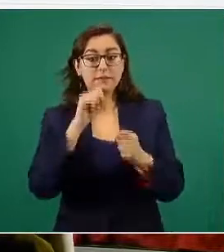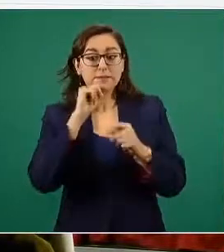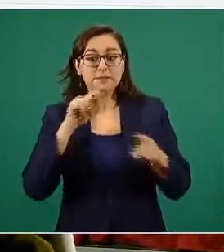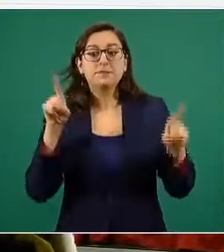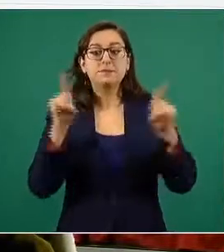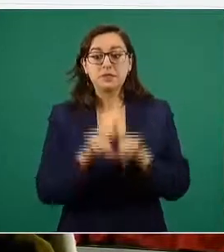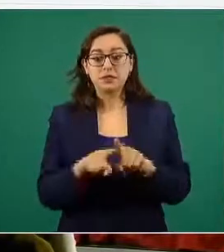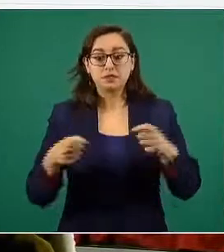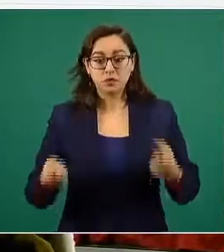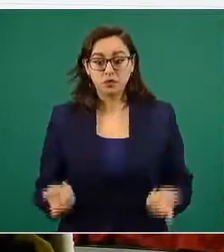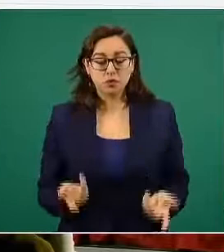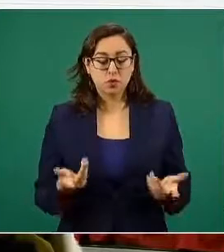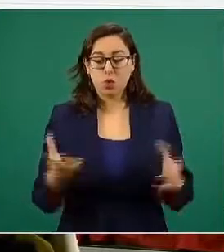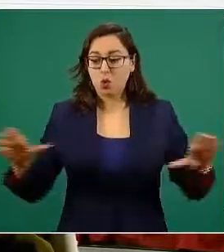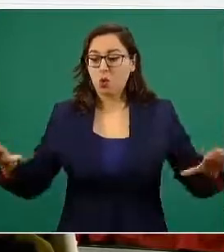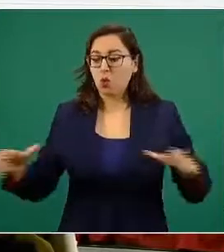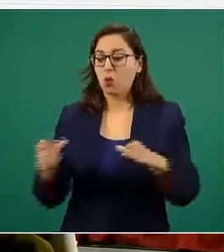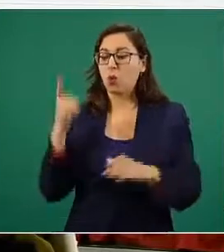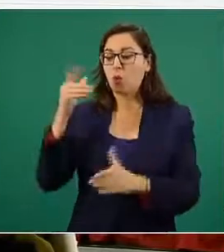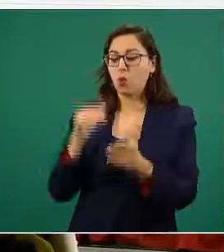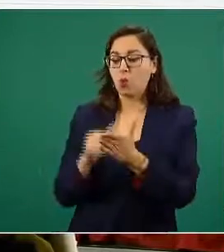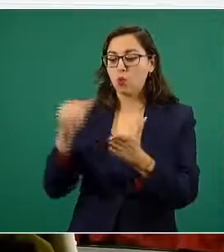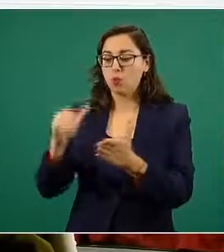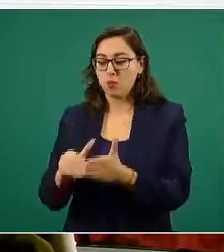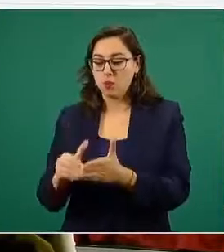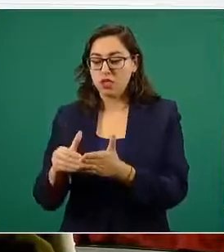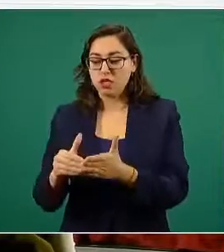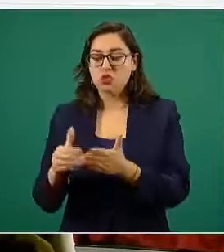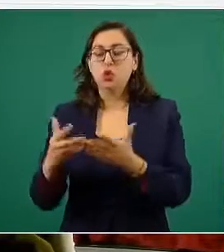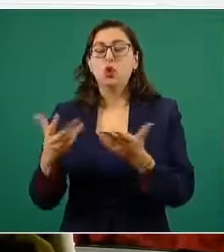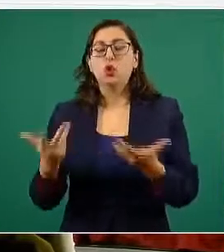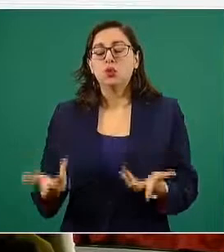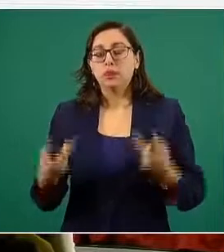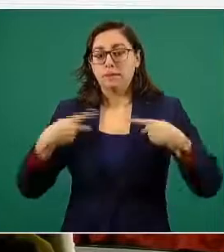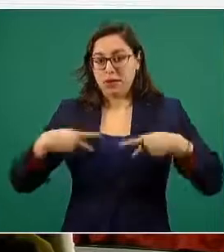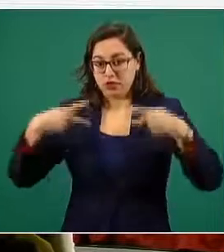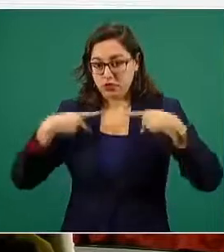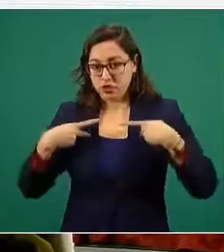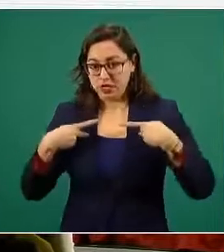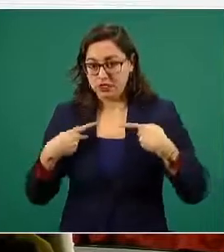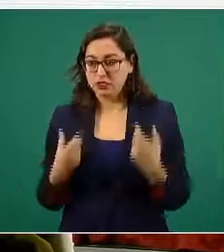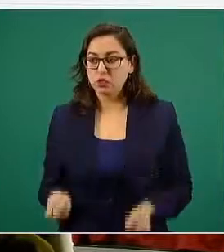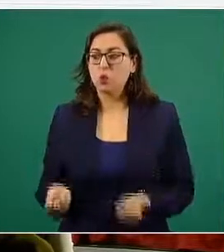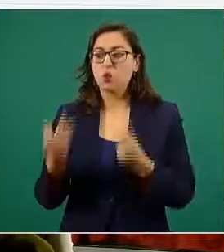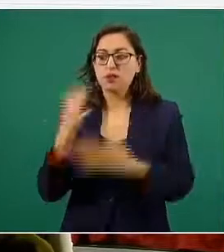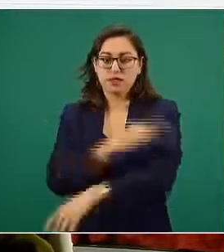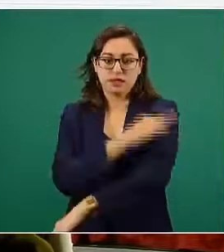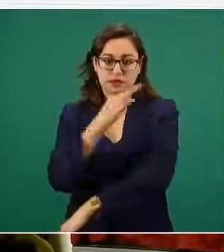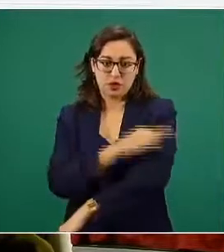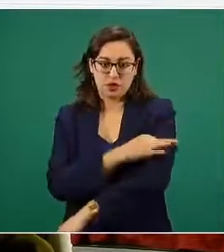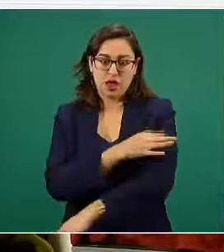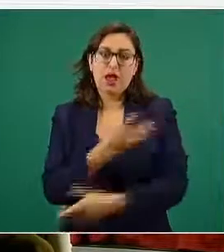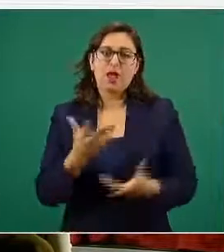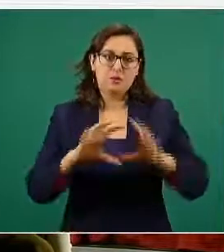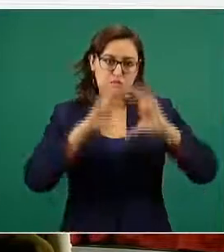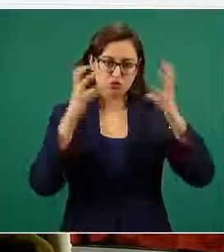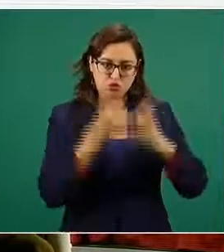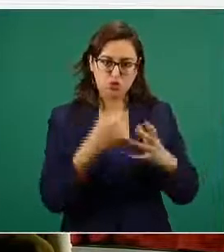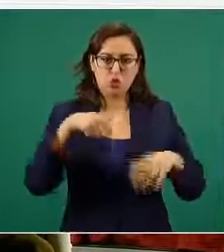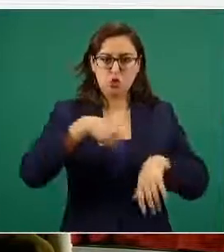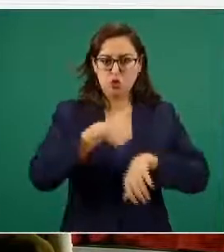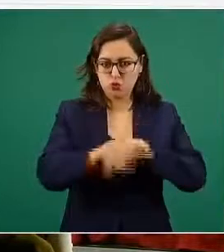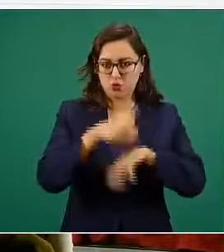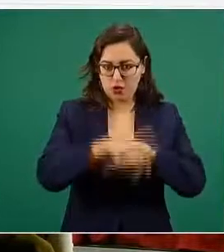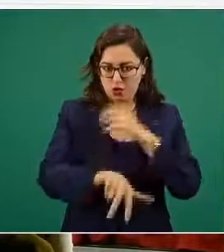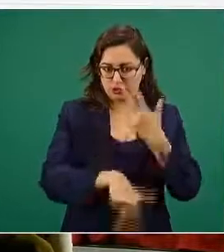de vacunas por millón de habitantes, somos el primero en América Latina. Tenemos la perspectiva de que hoy recibiremos